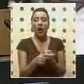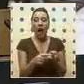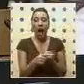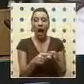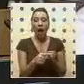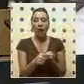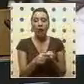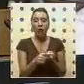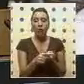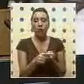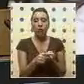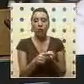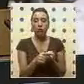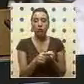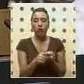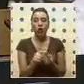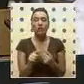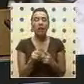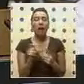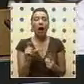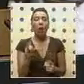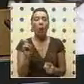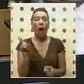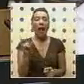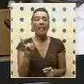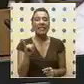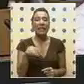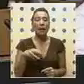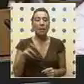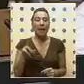abusos en estos llamados cuasi-mercados.